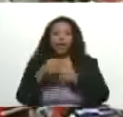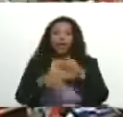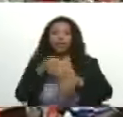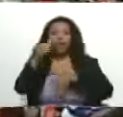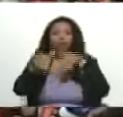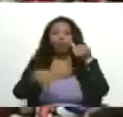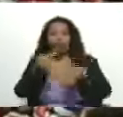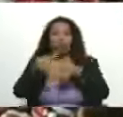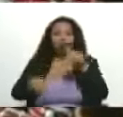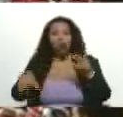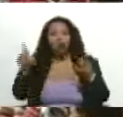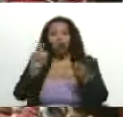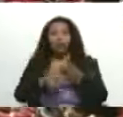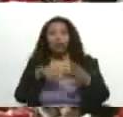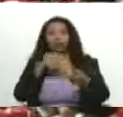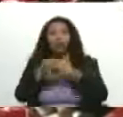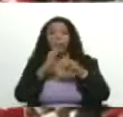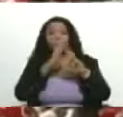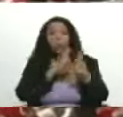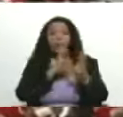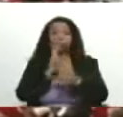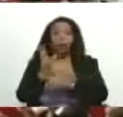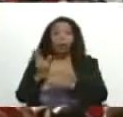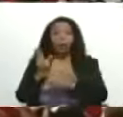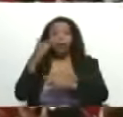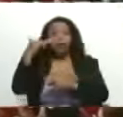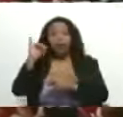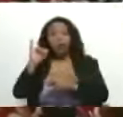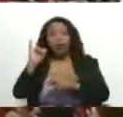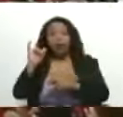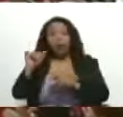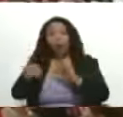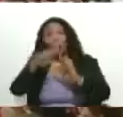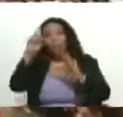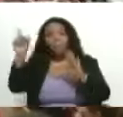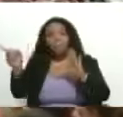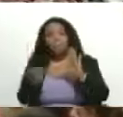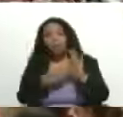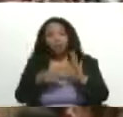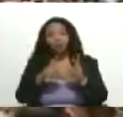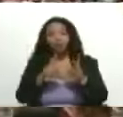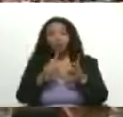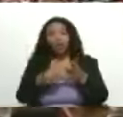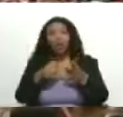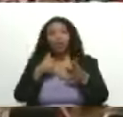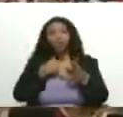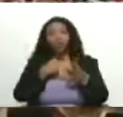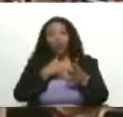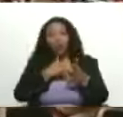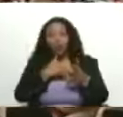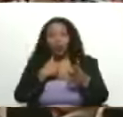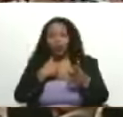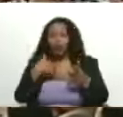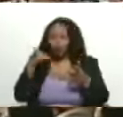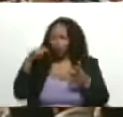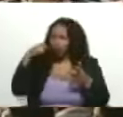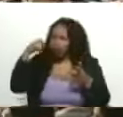votación, dieron los resultados y hoy tenemos una estructura completa a nivel nacional. Yo quiero, tenemos el video, ¿verdad?